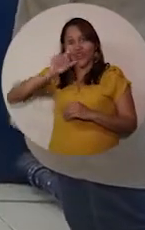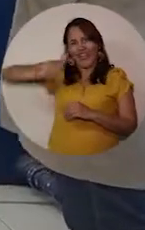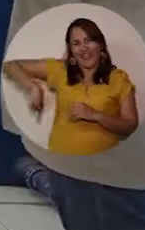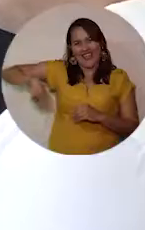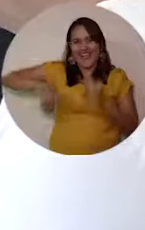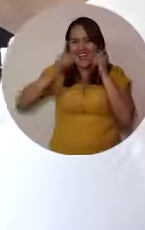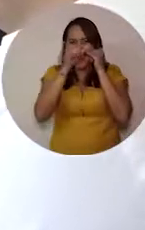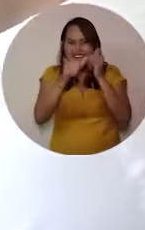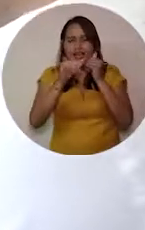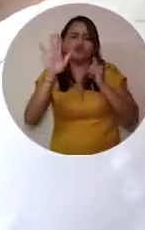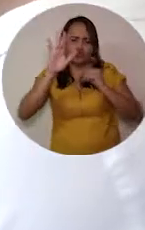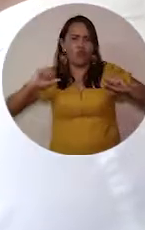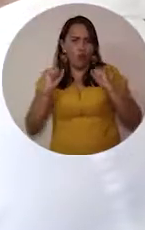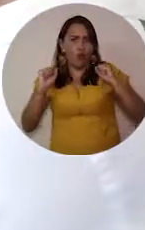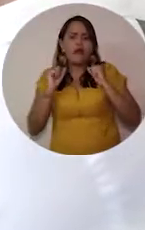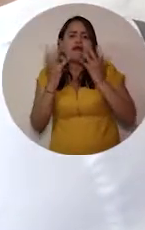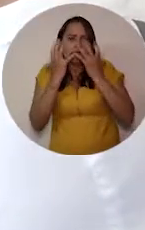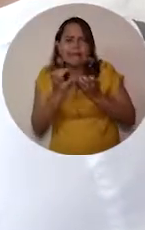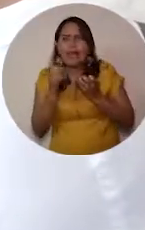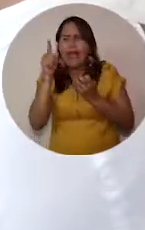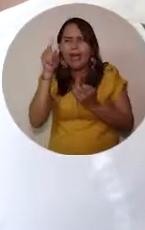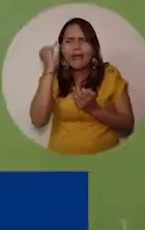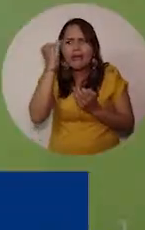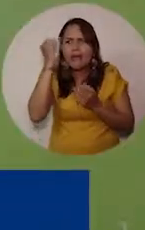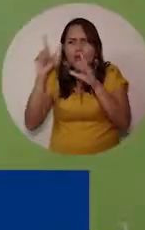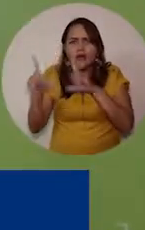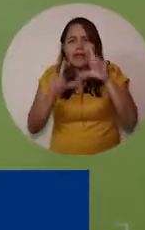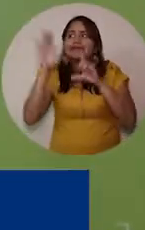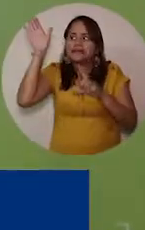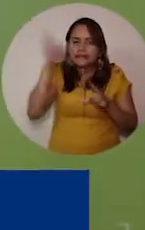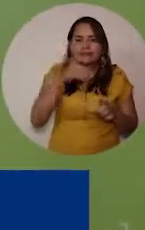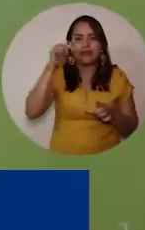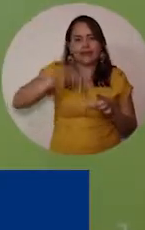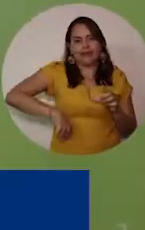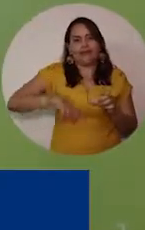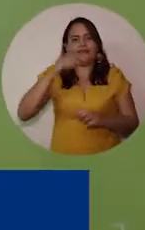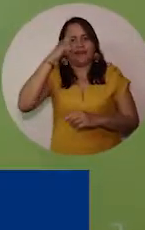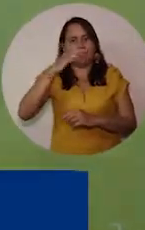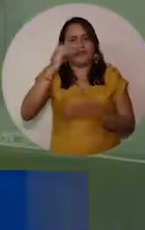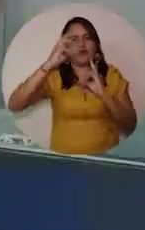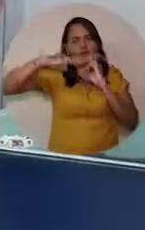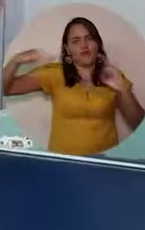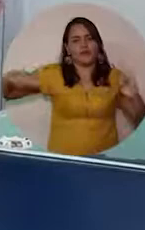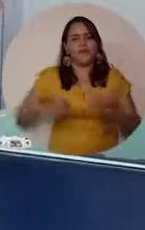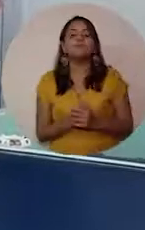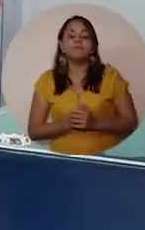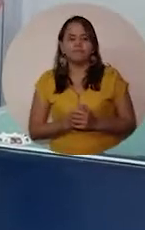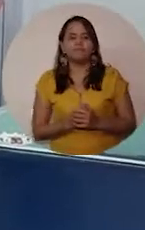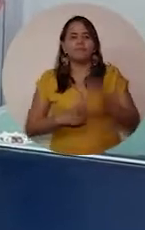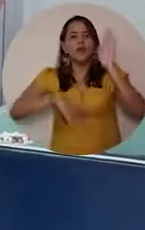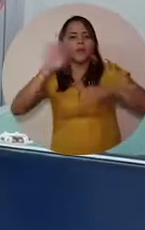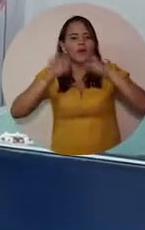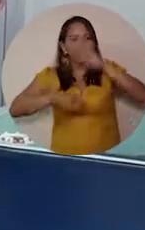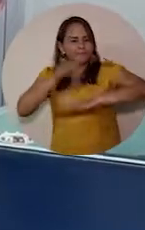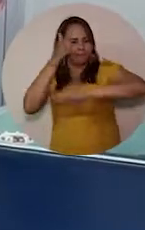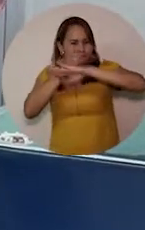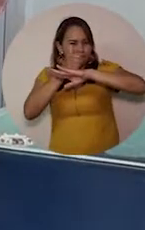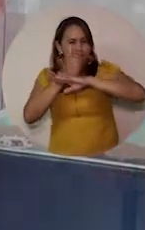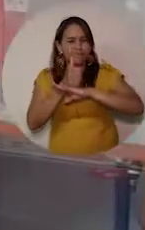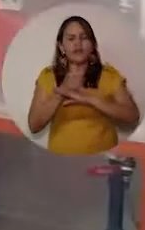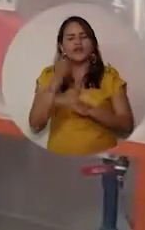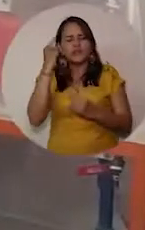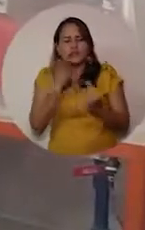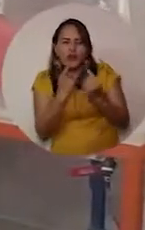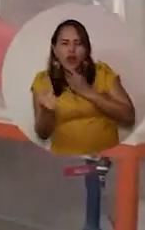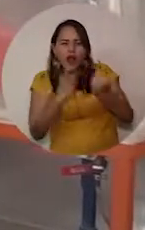en la Escuela Colombiana de Ingeniería en la ciudad de Bogotá. Y uno de los, pues de los temas que motivó mucho al rector es la apuesta que queremos hacer